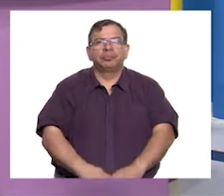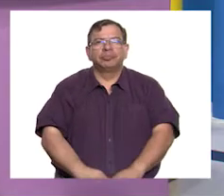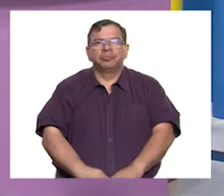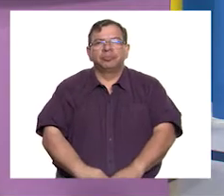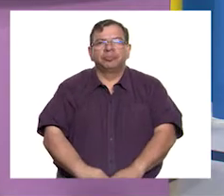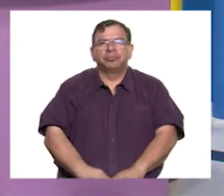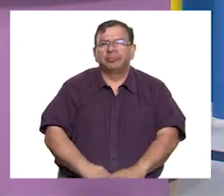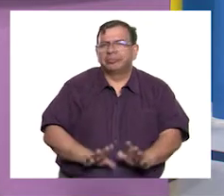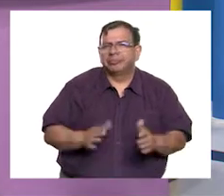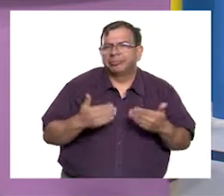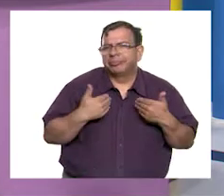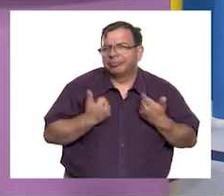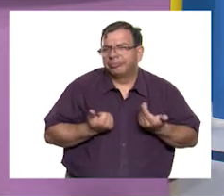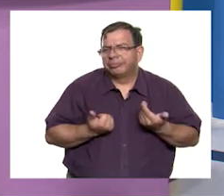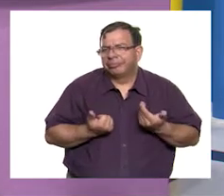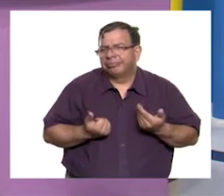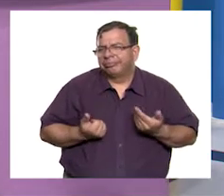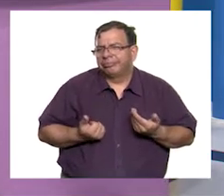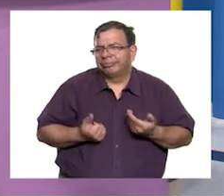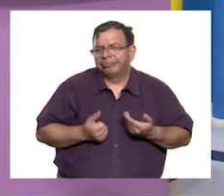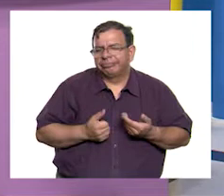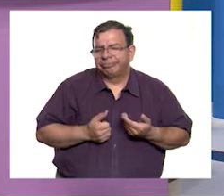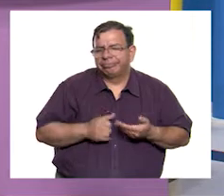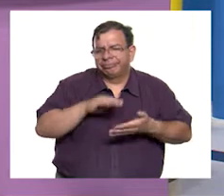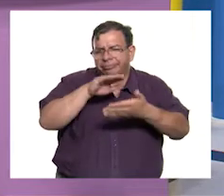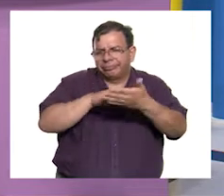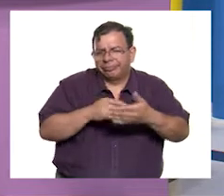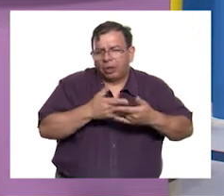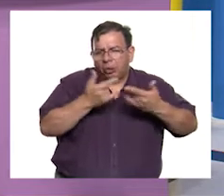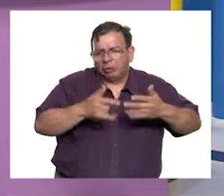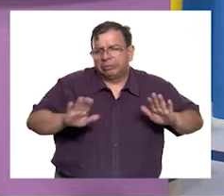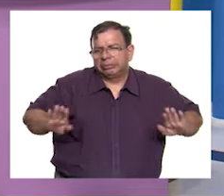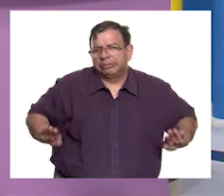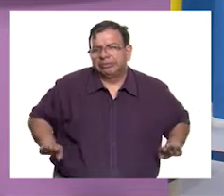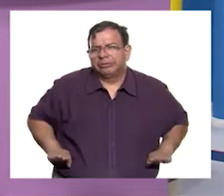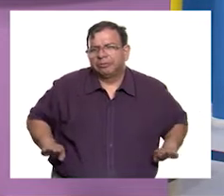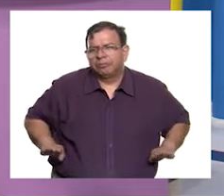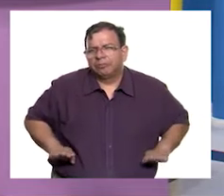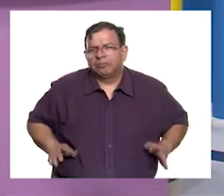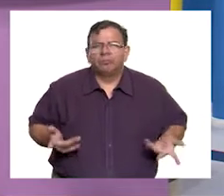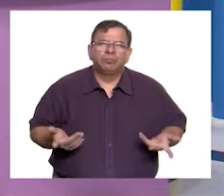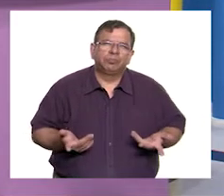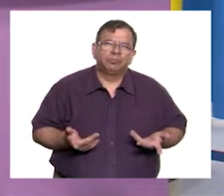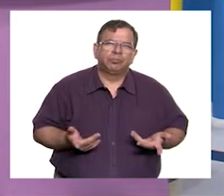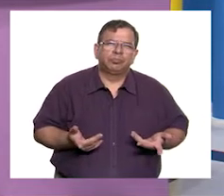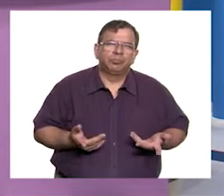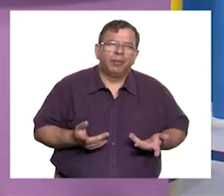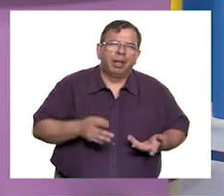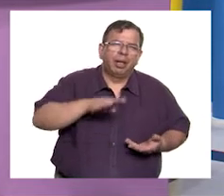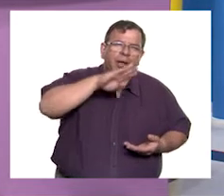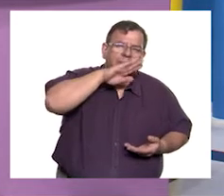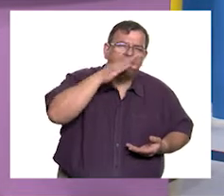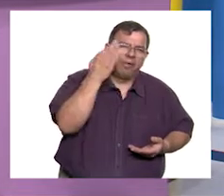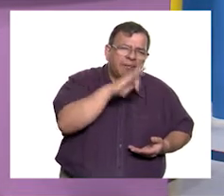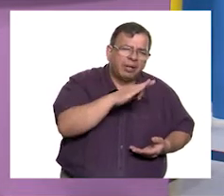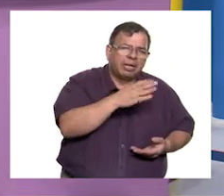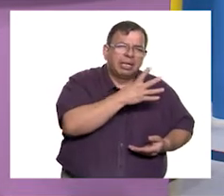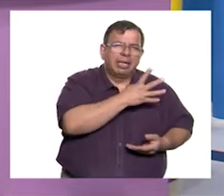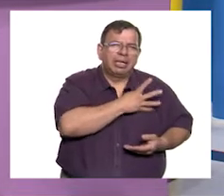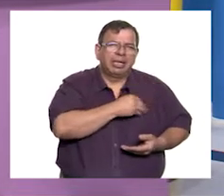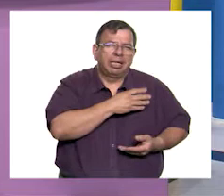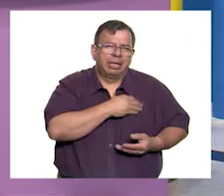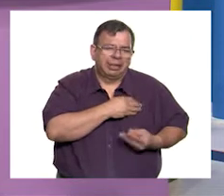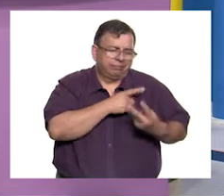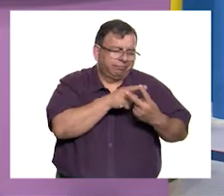bueno, entiendo que las características frecuentes en los cuentos tradicionales sería que, bueno, la madrastra y la hija mayor son